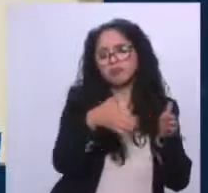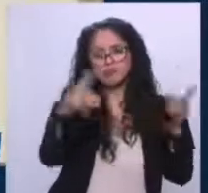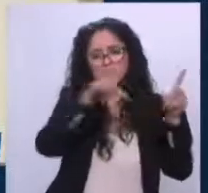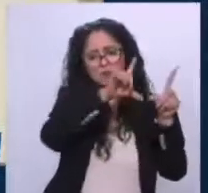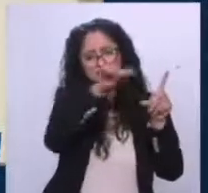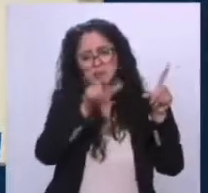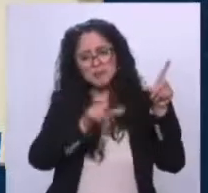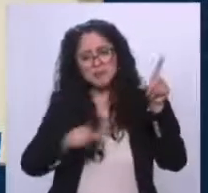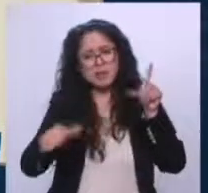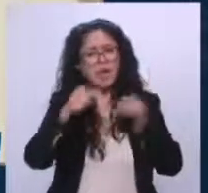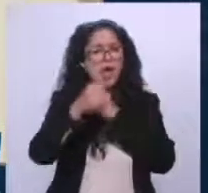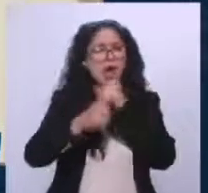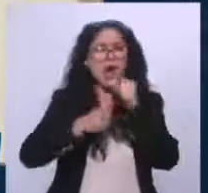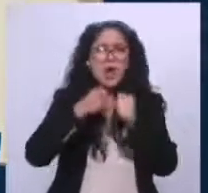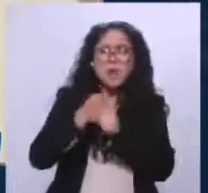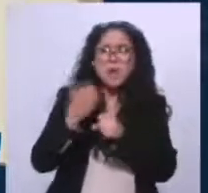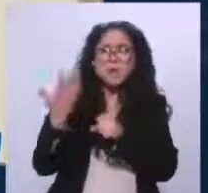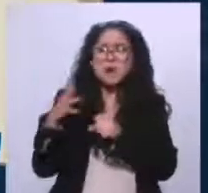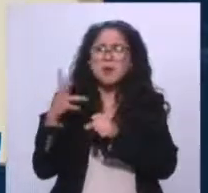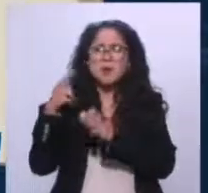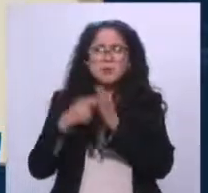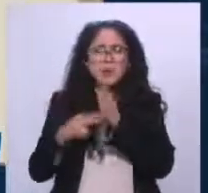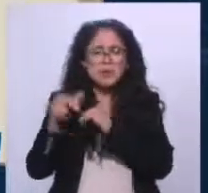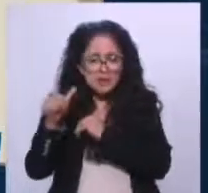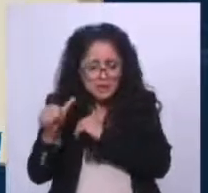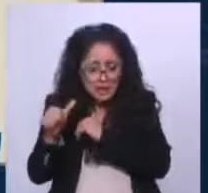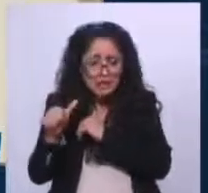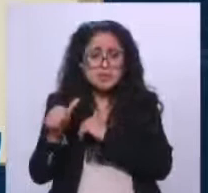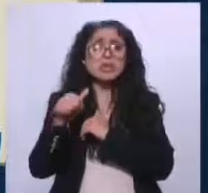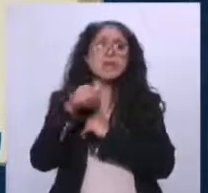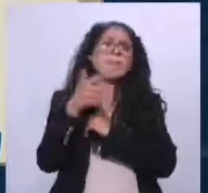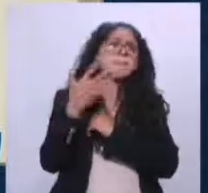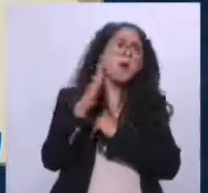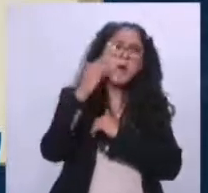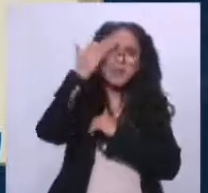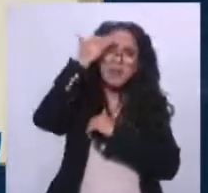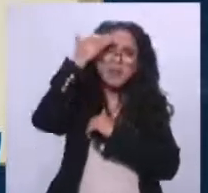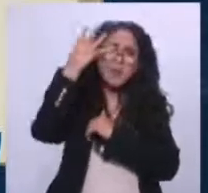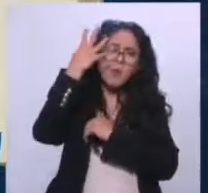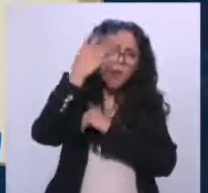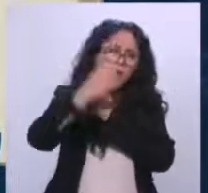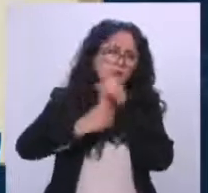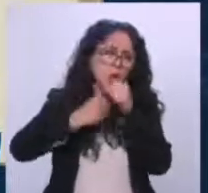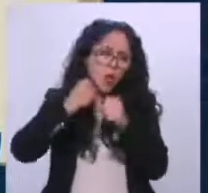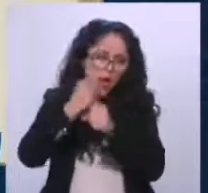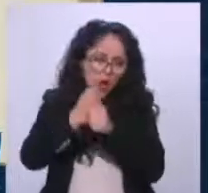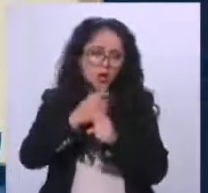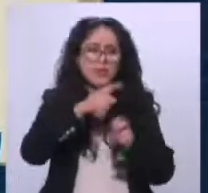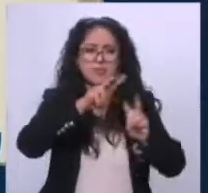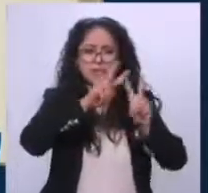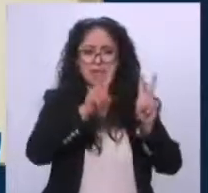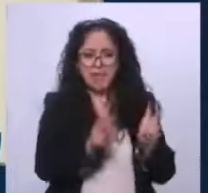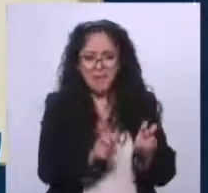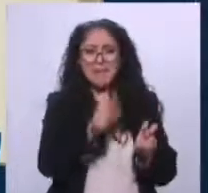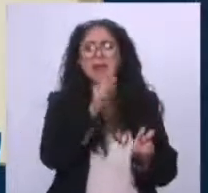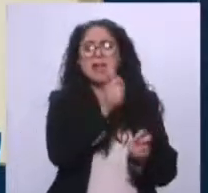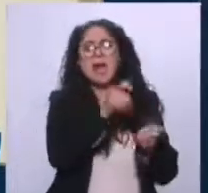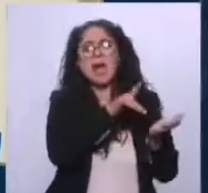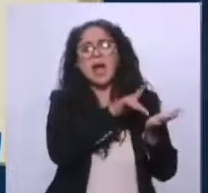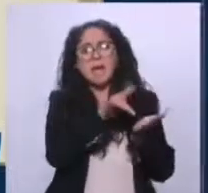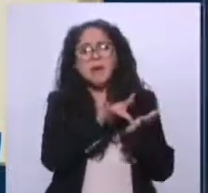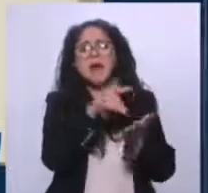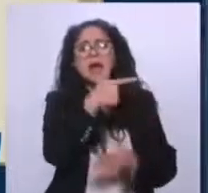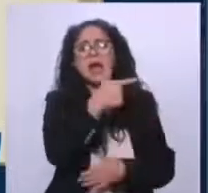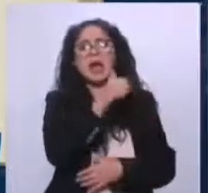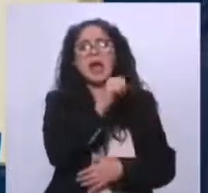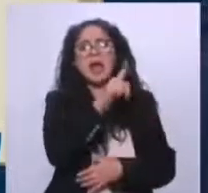de 2016. Podríamos decir que ya tenemos más de 4 años operando bajo este sistema, que es de corte garantista, ¿no? Privilegia la garantía y el respeto a los